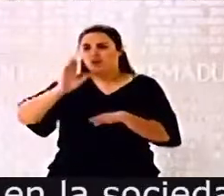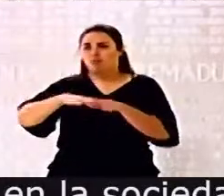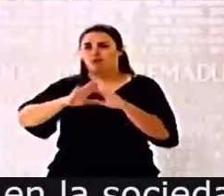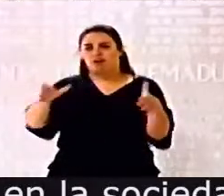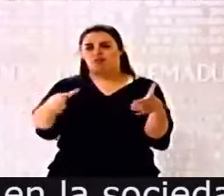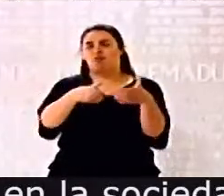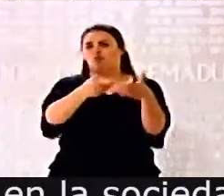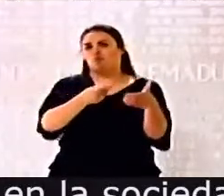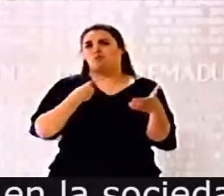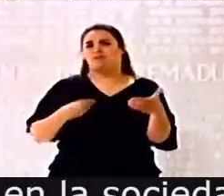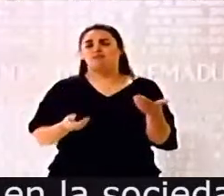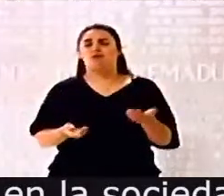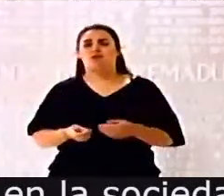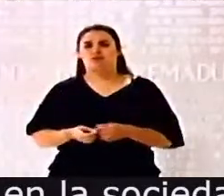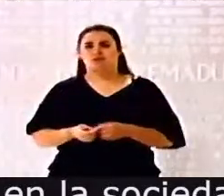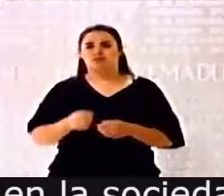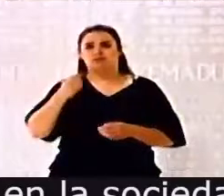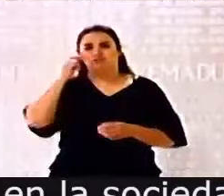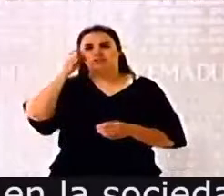la población.